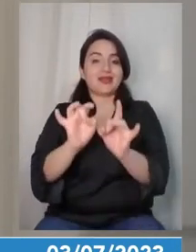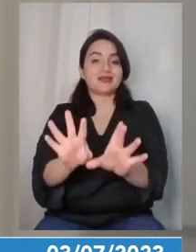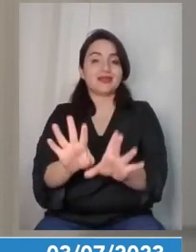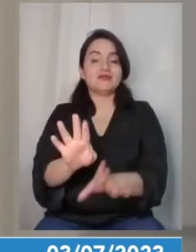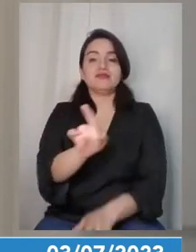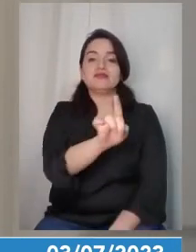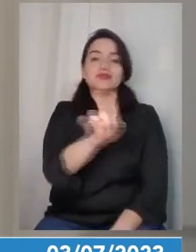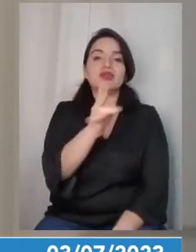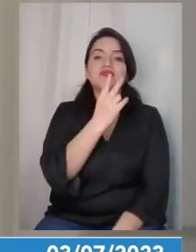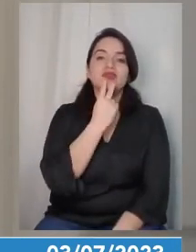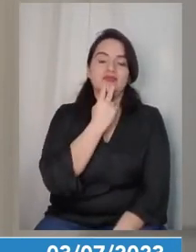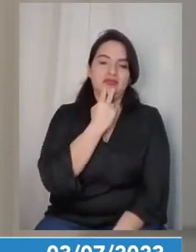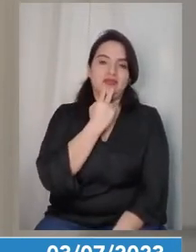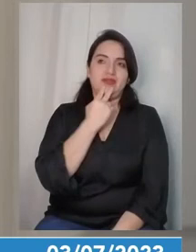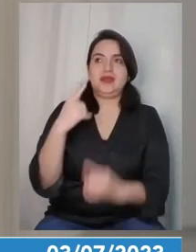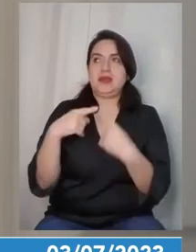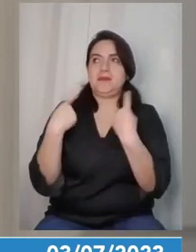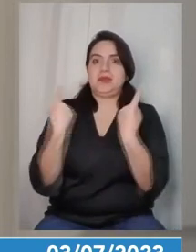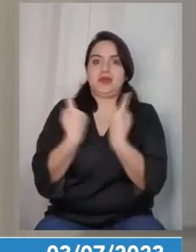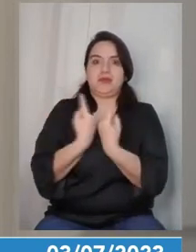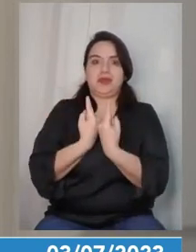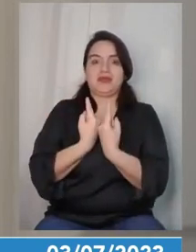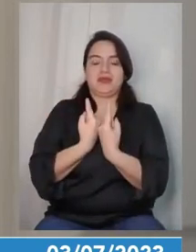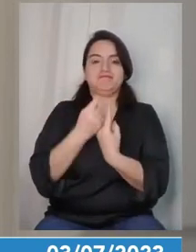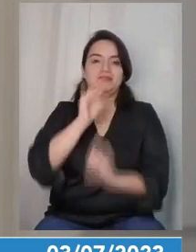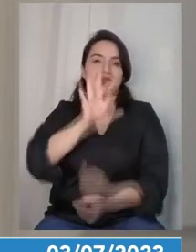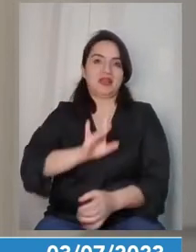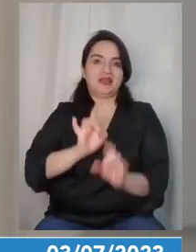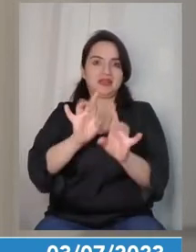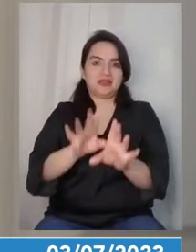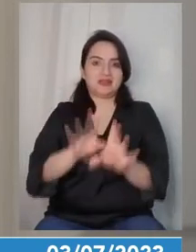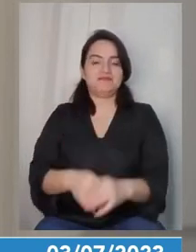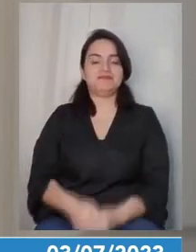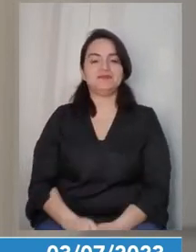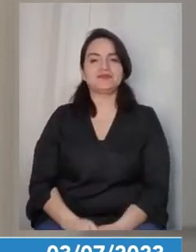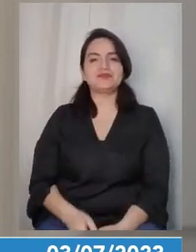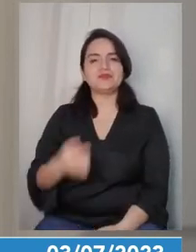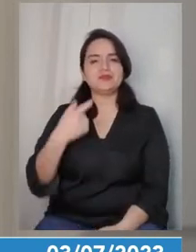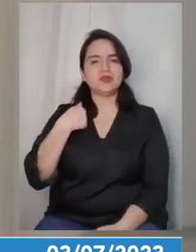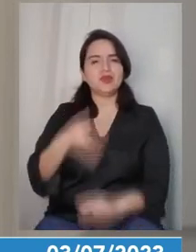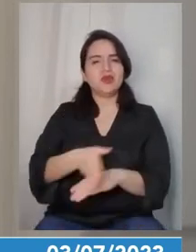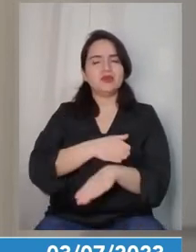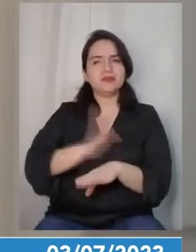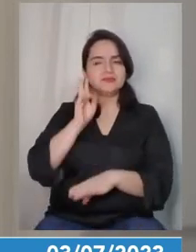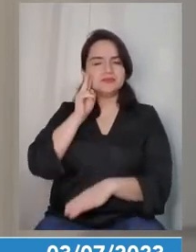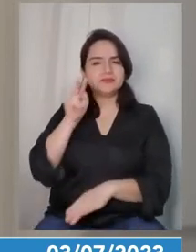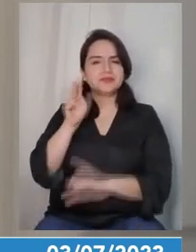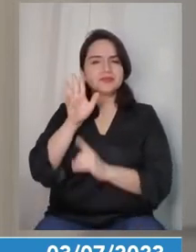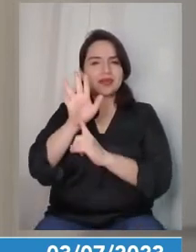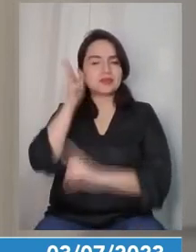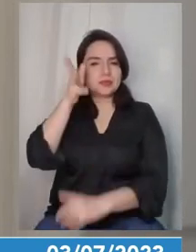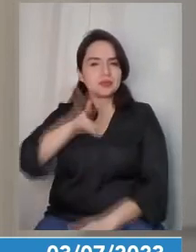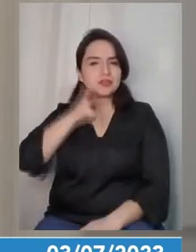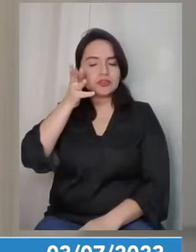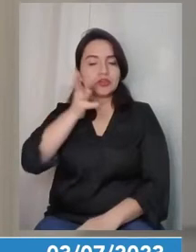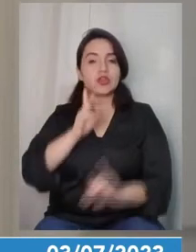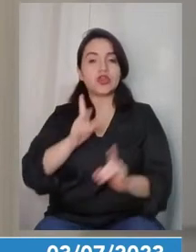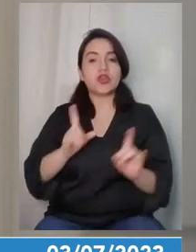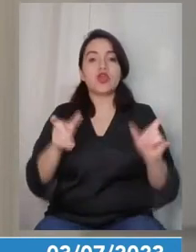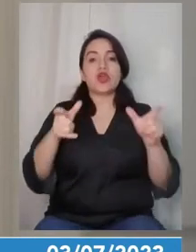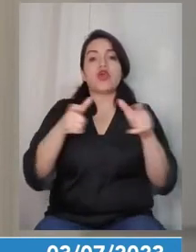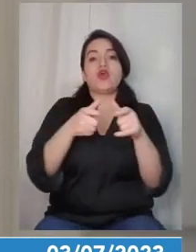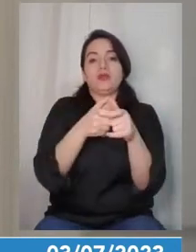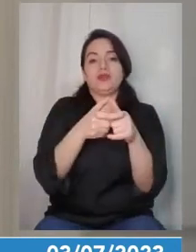ambiente con esas características. Y yo escuchaba las exposiciones que se han hecho ante esta comisión y